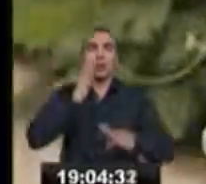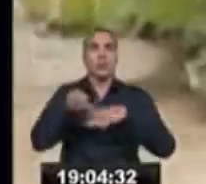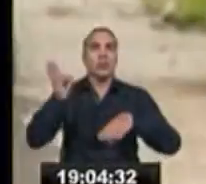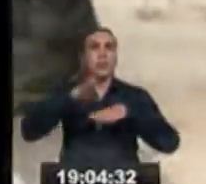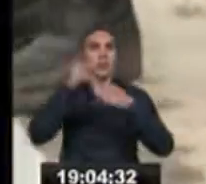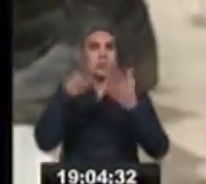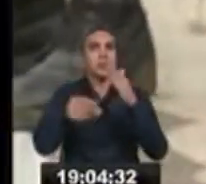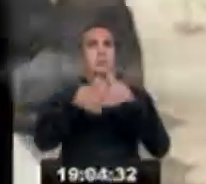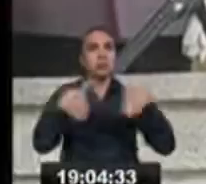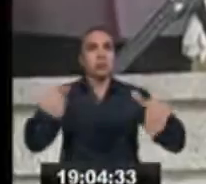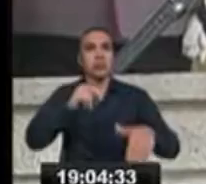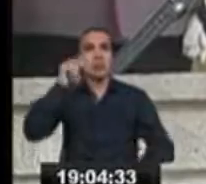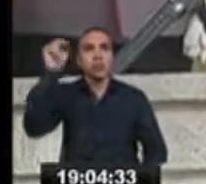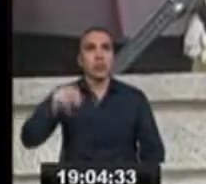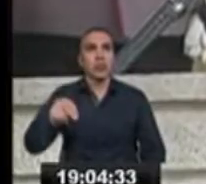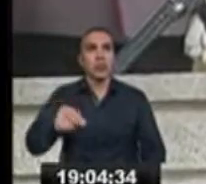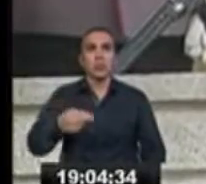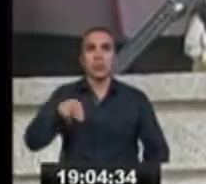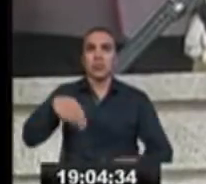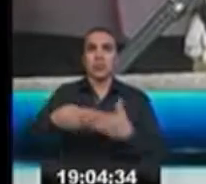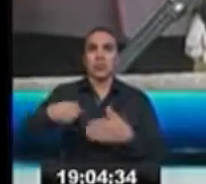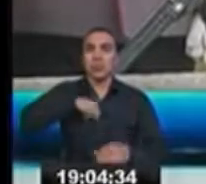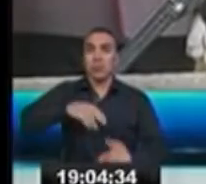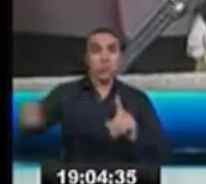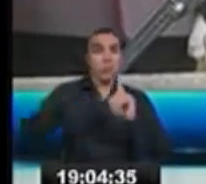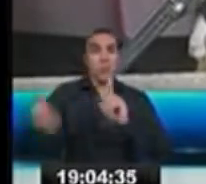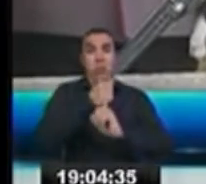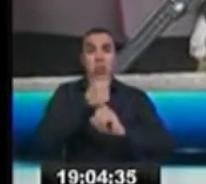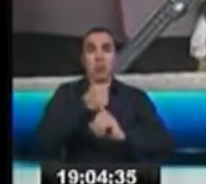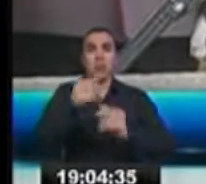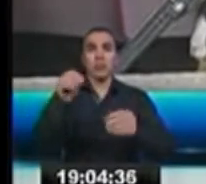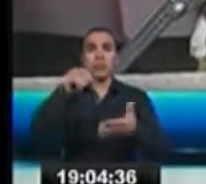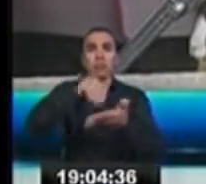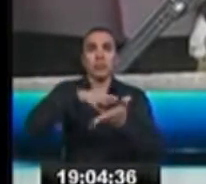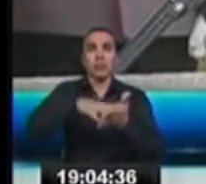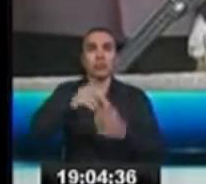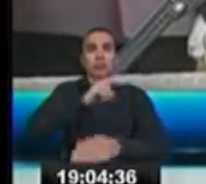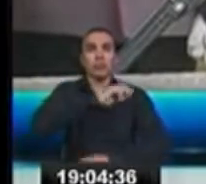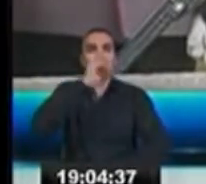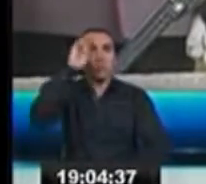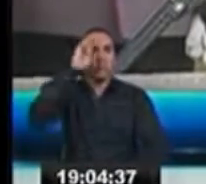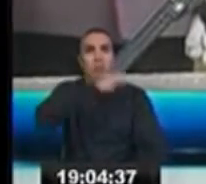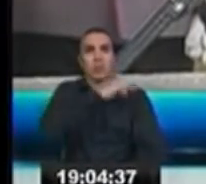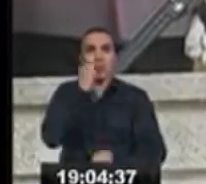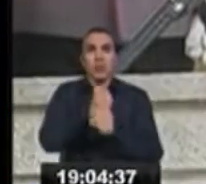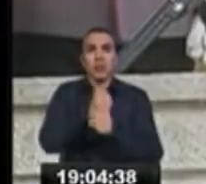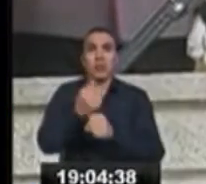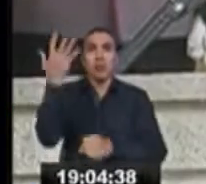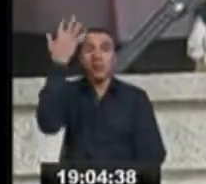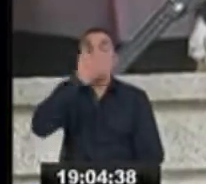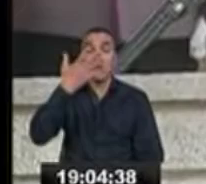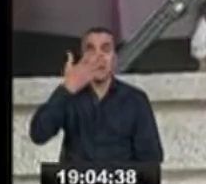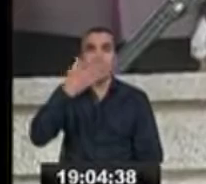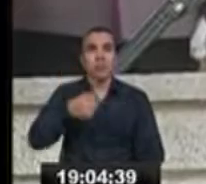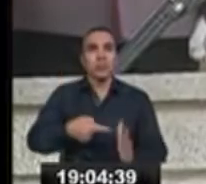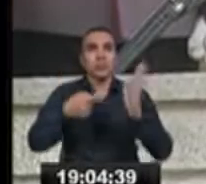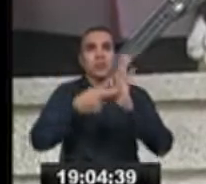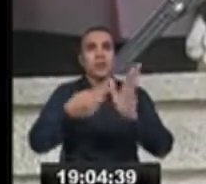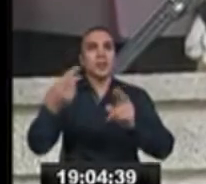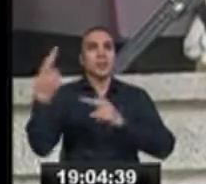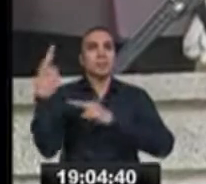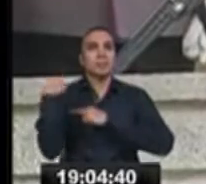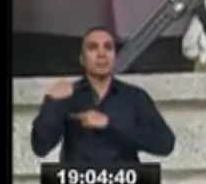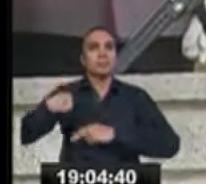en la frontera norte. Los resultados alcanzados con la conformación de la Fuerza de Tarea Conjunta Esmeraldas demuestran la